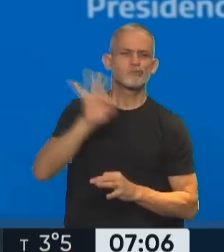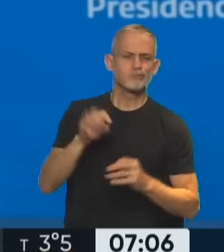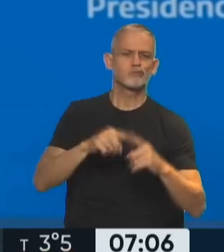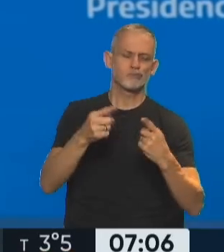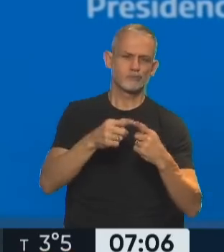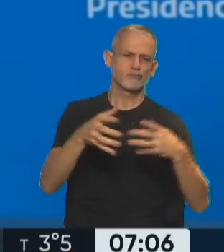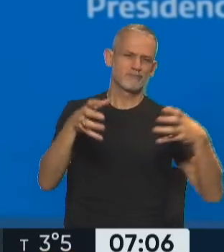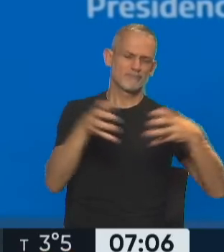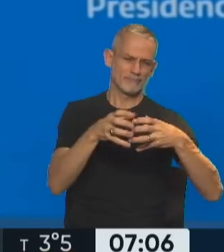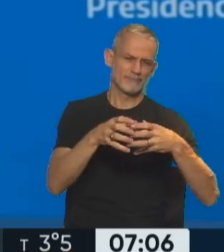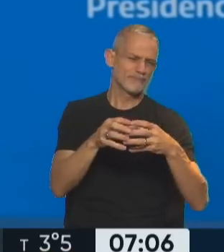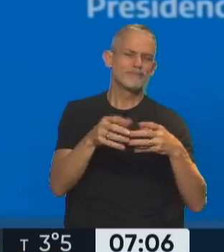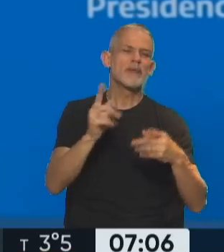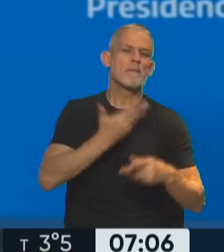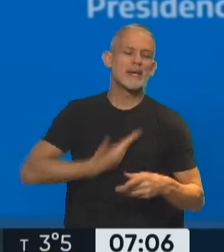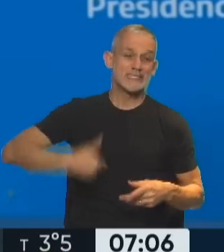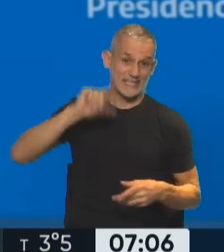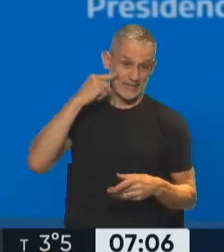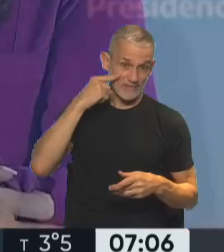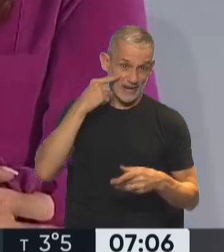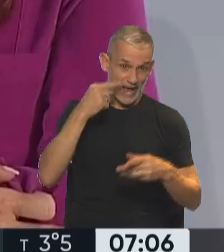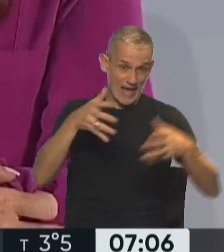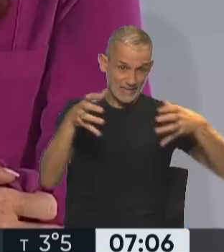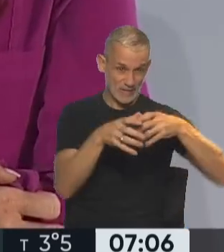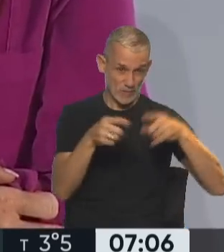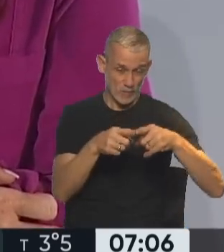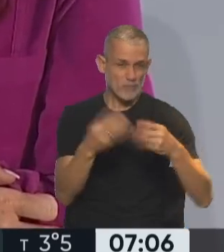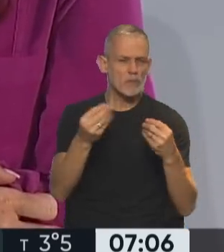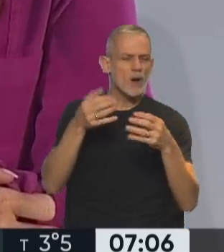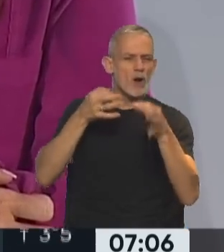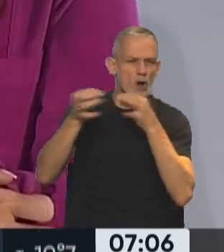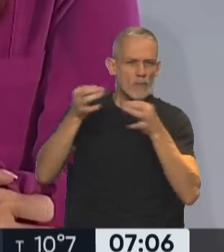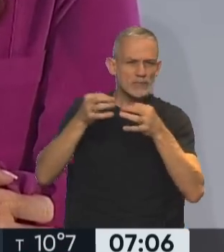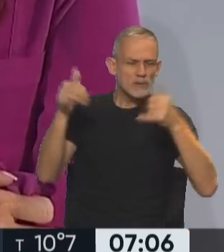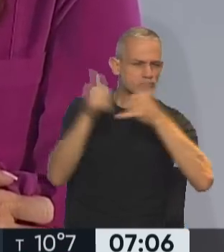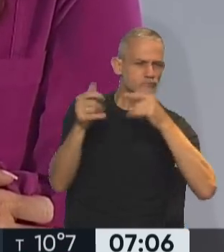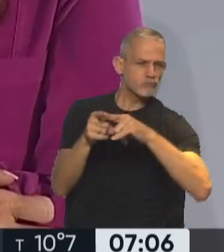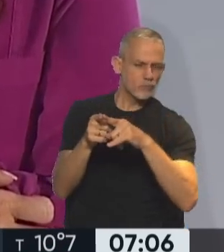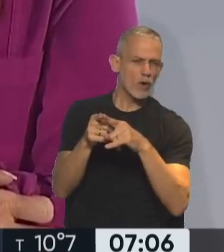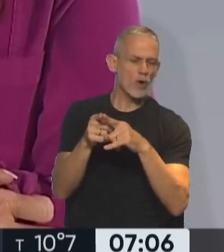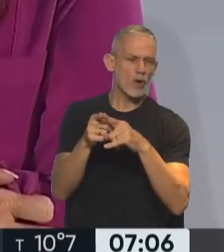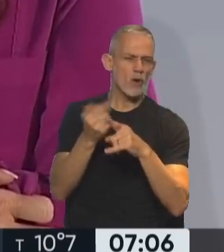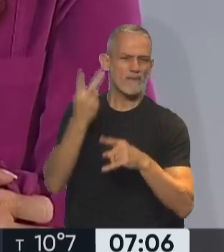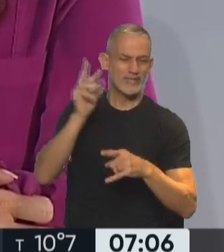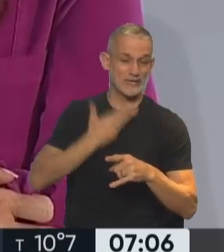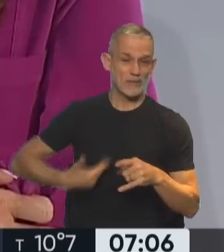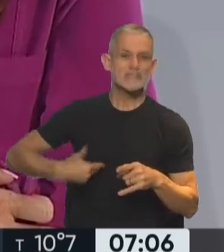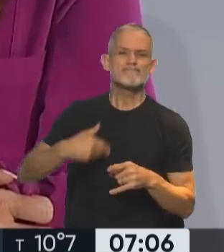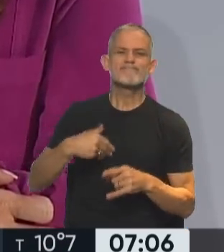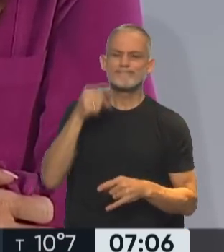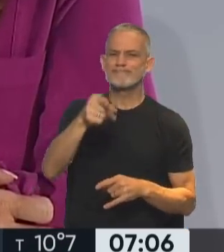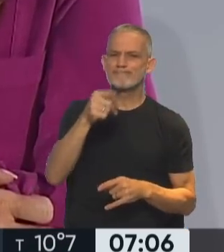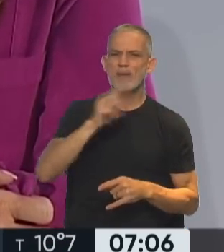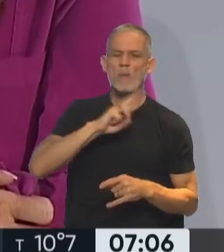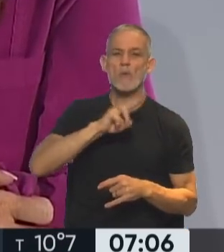el círculo íntimo del presidente Alberto Fernández tras la conversación con la vicepresidenta para que fuera ella